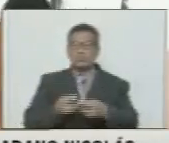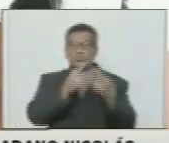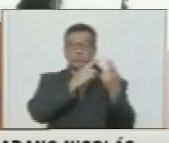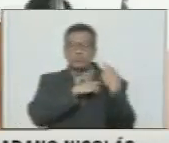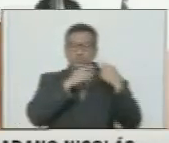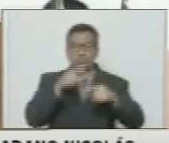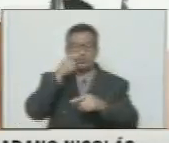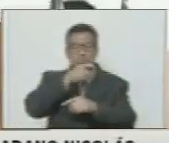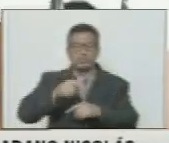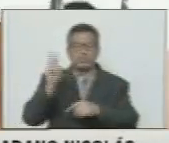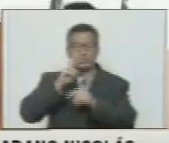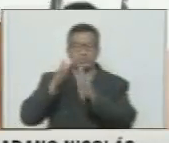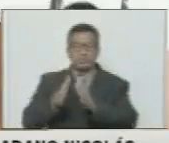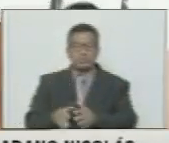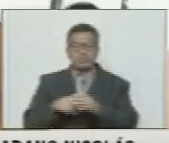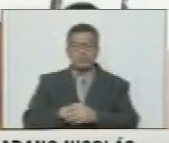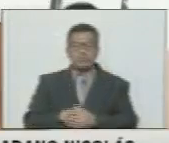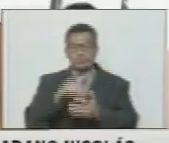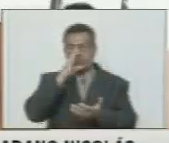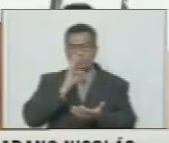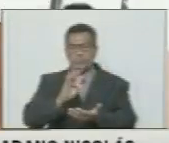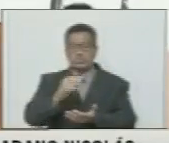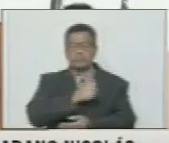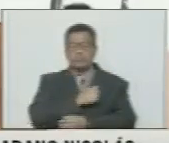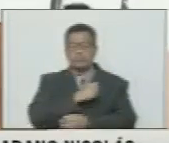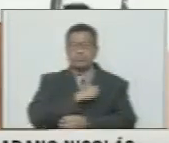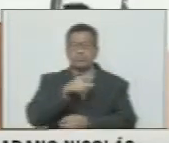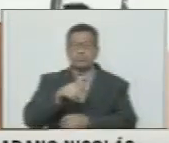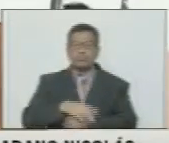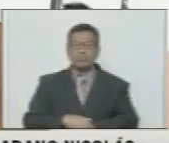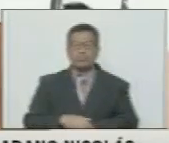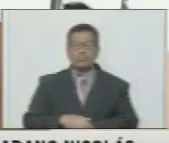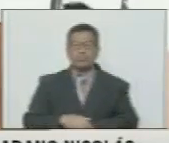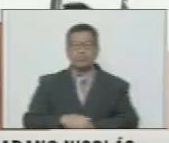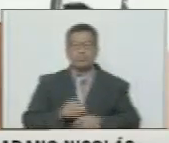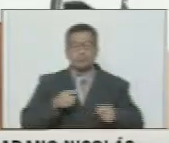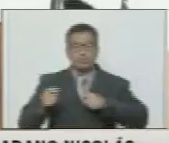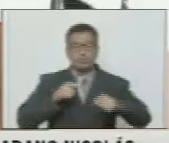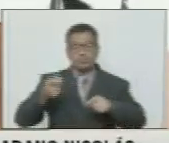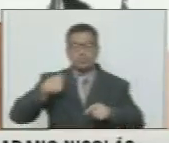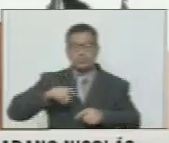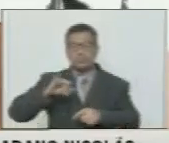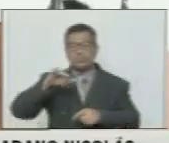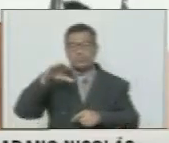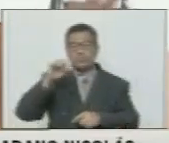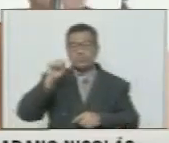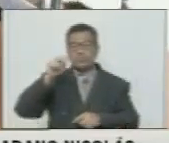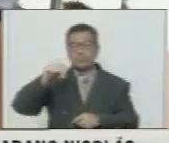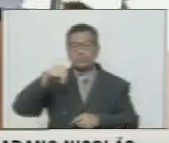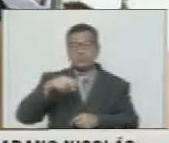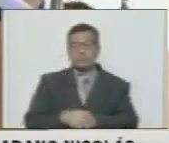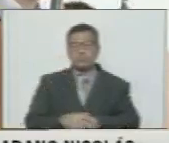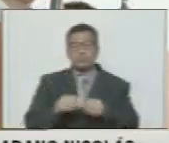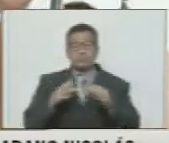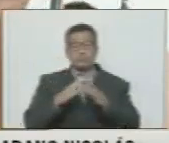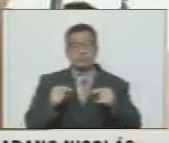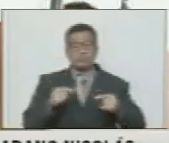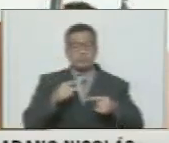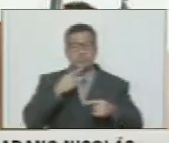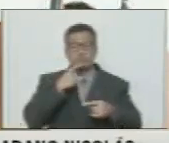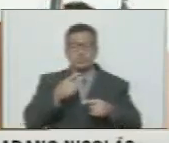lo que representa para el pueblo venezolano la fe católica. El manejo que tiene Ian